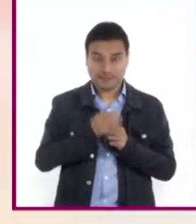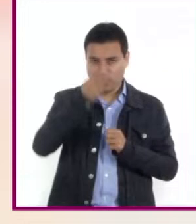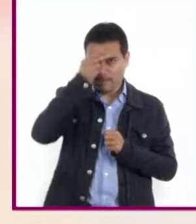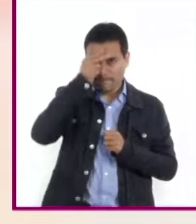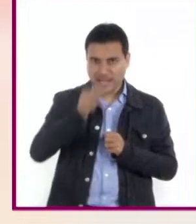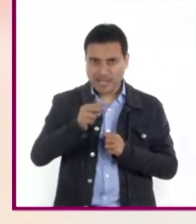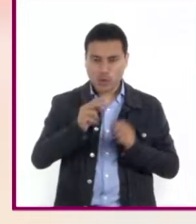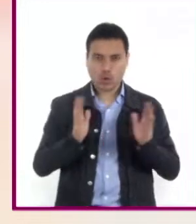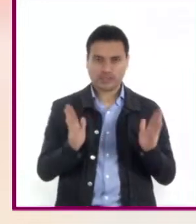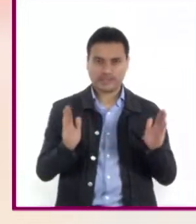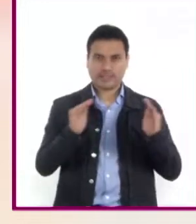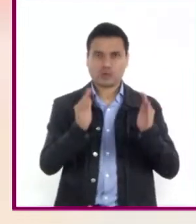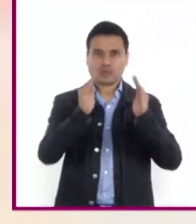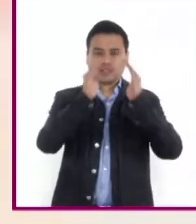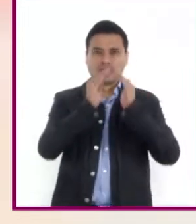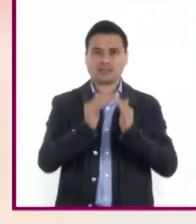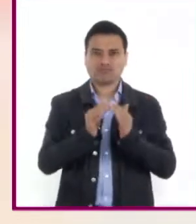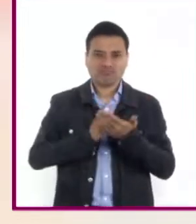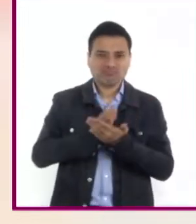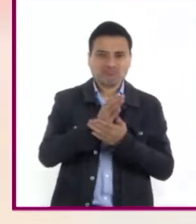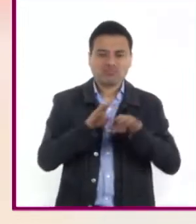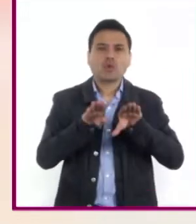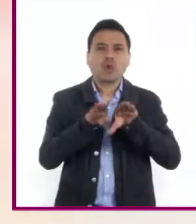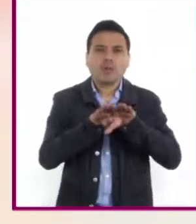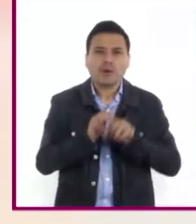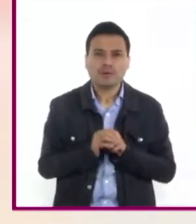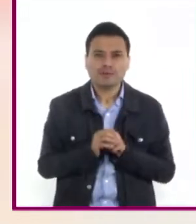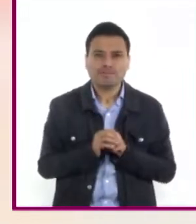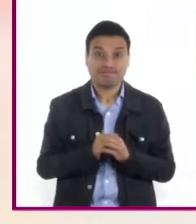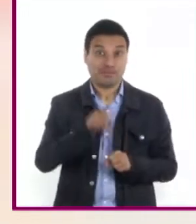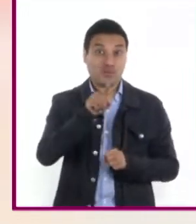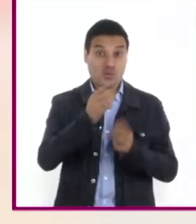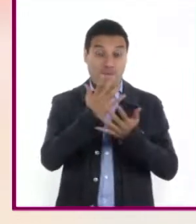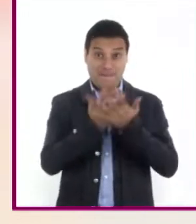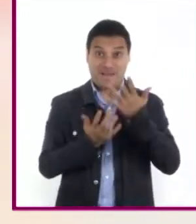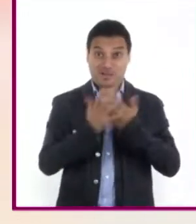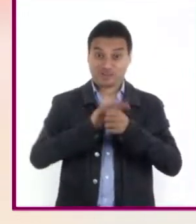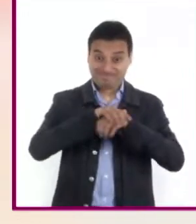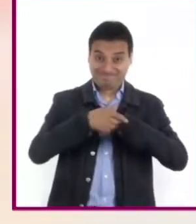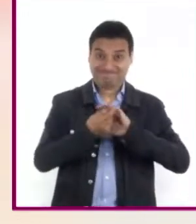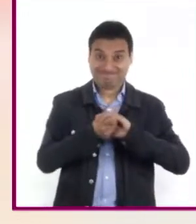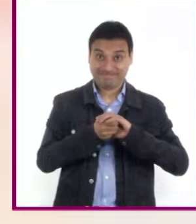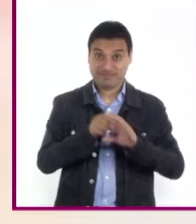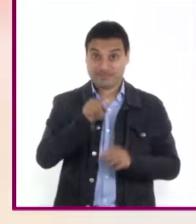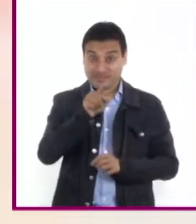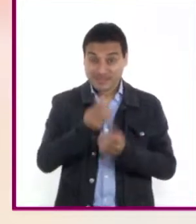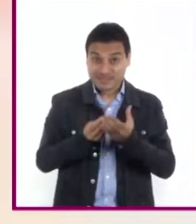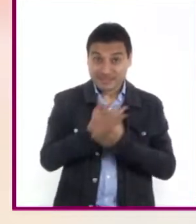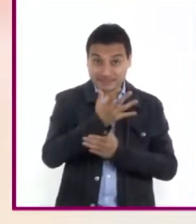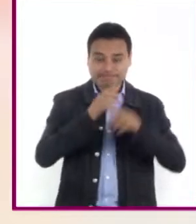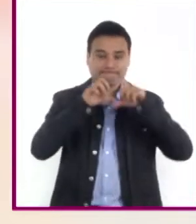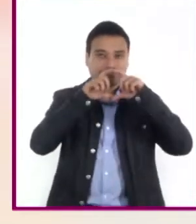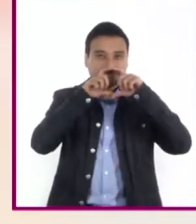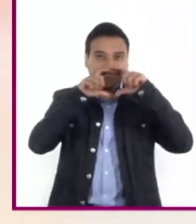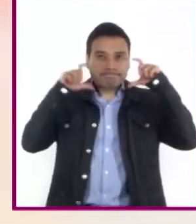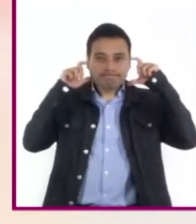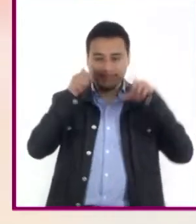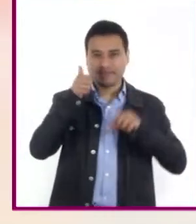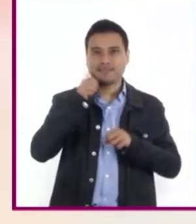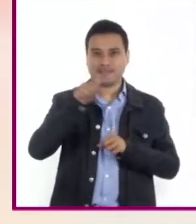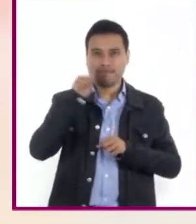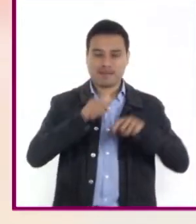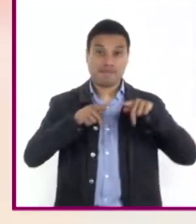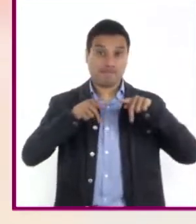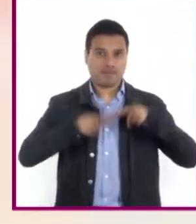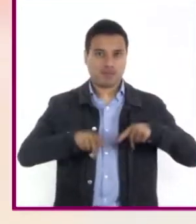Tenochtitlan. Recuerda lavarte bien las manos. Si necesitas salir, usa el cubrebocas correctamente y mantén la sana